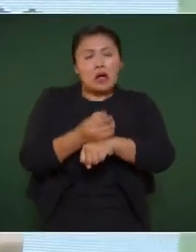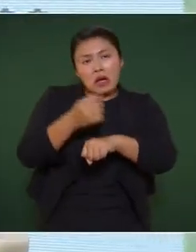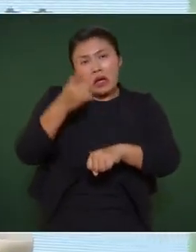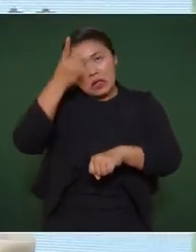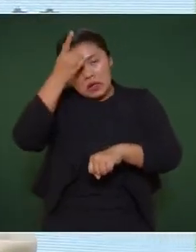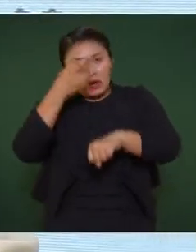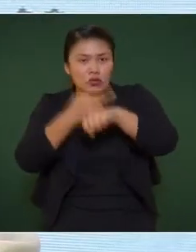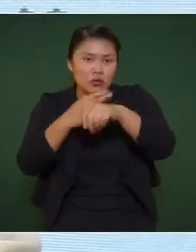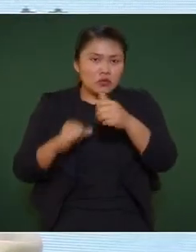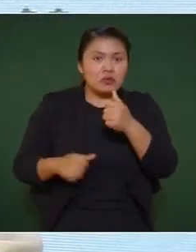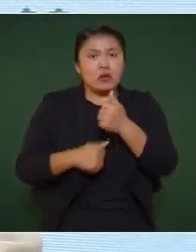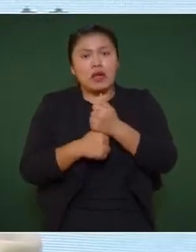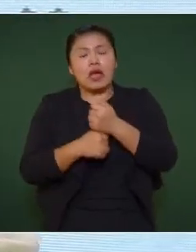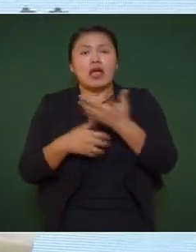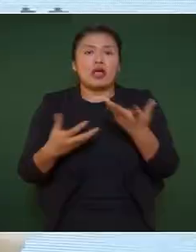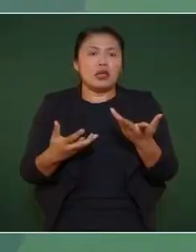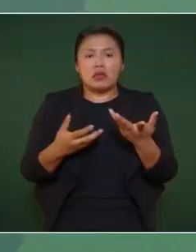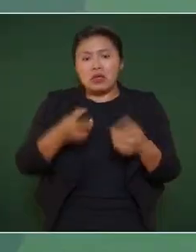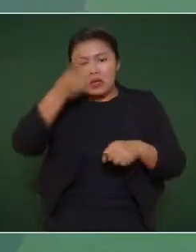directores de área,